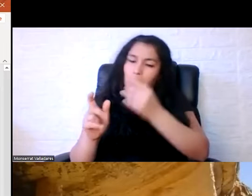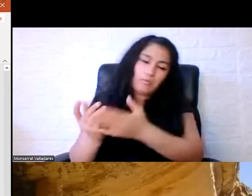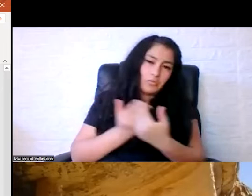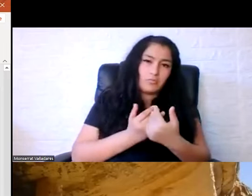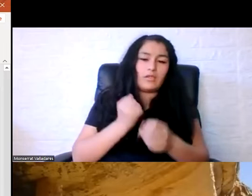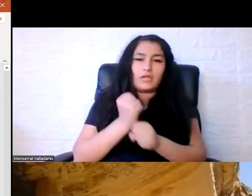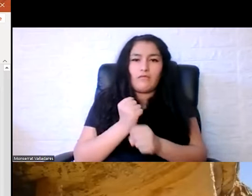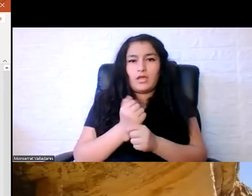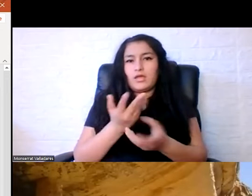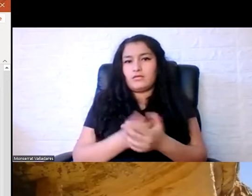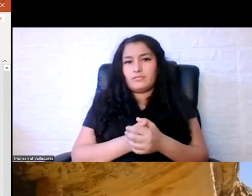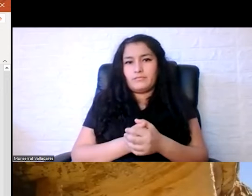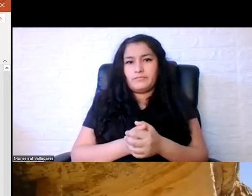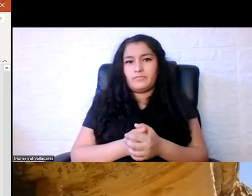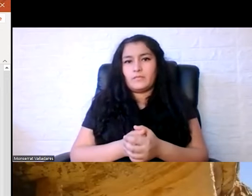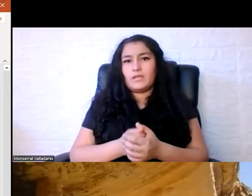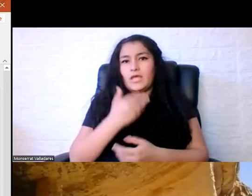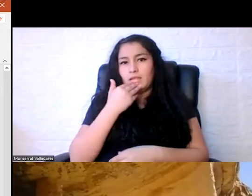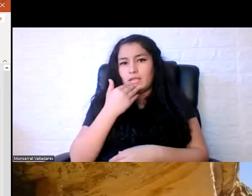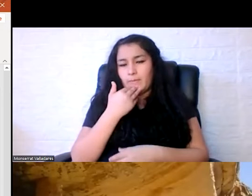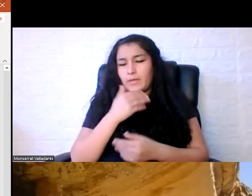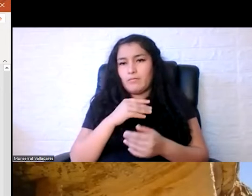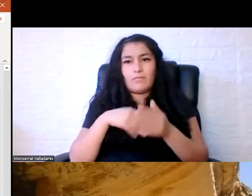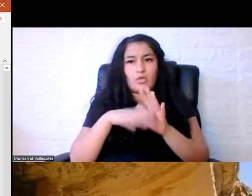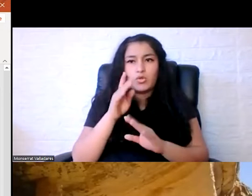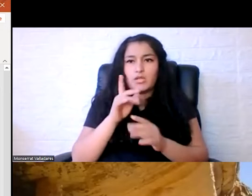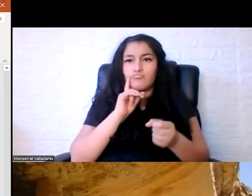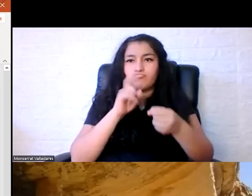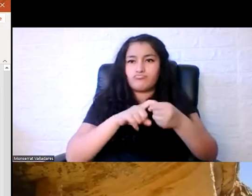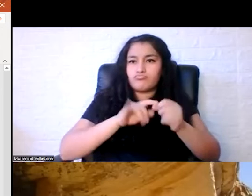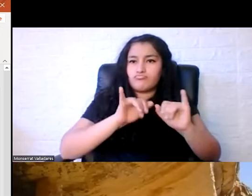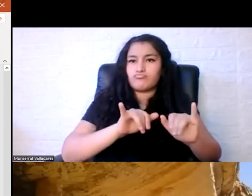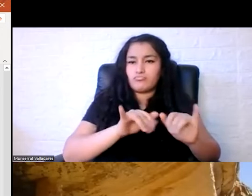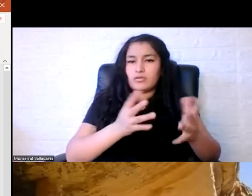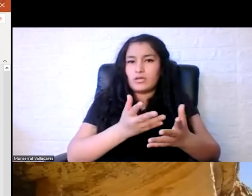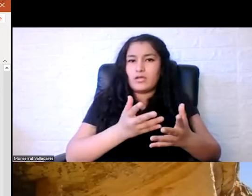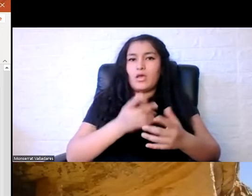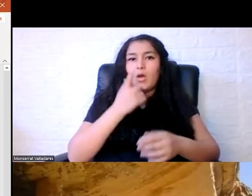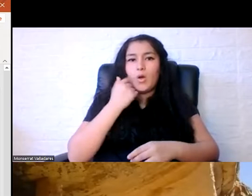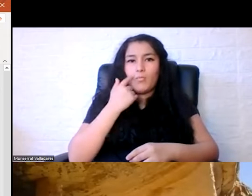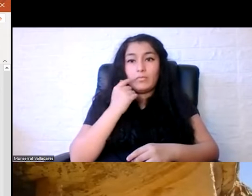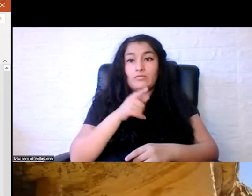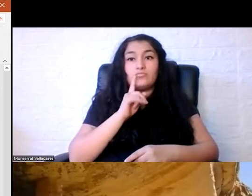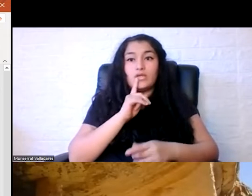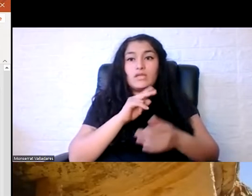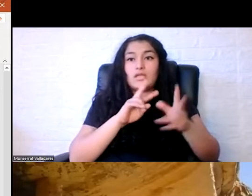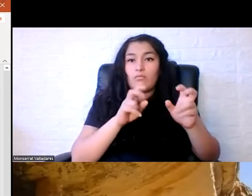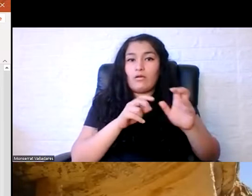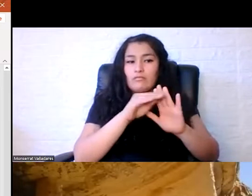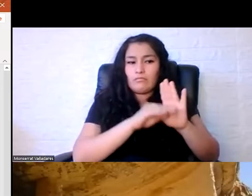Y los que se quedaron en la corporación eran hombres, percibían alto riesgo de crimen, pero no han sufrido